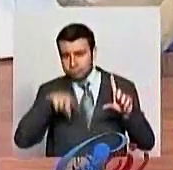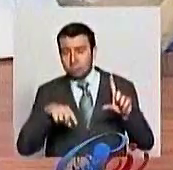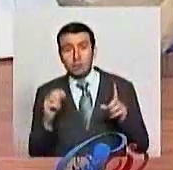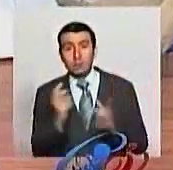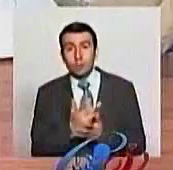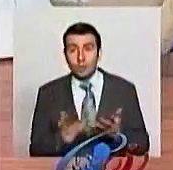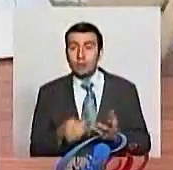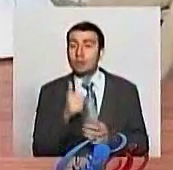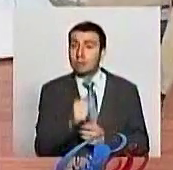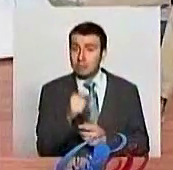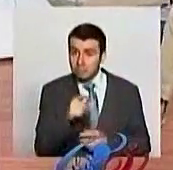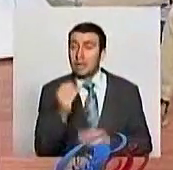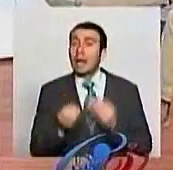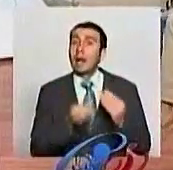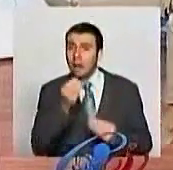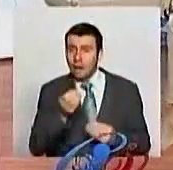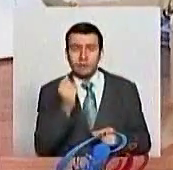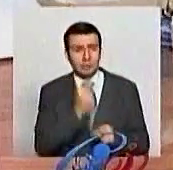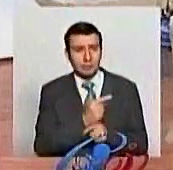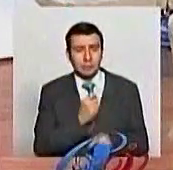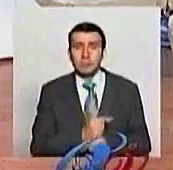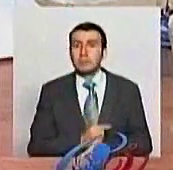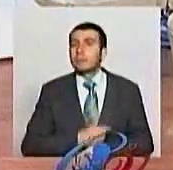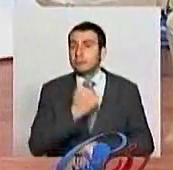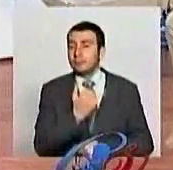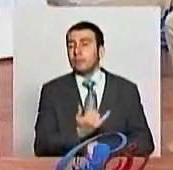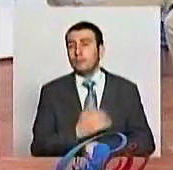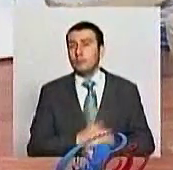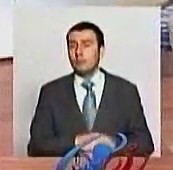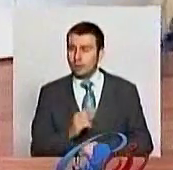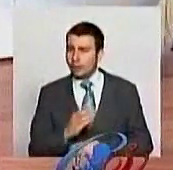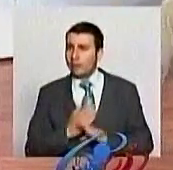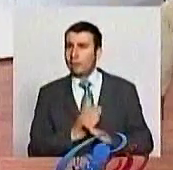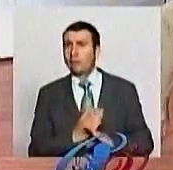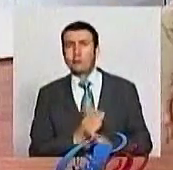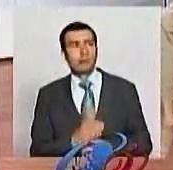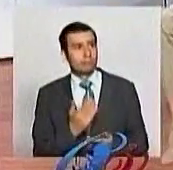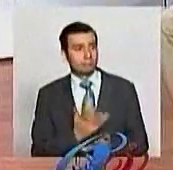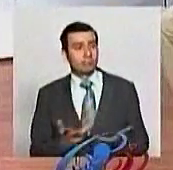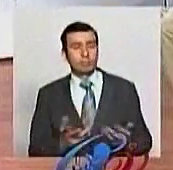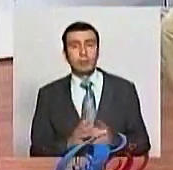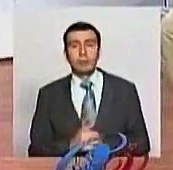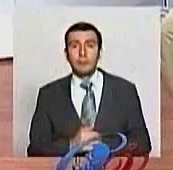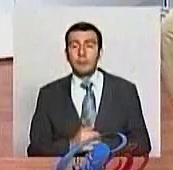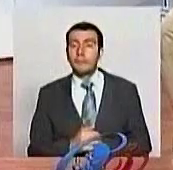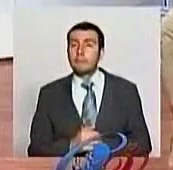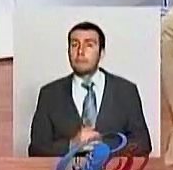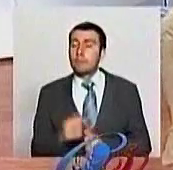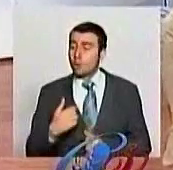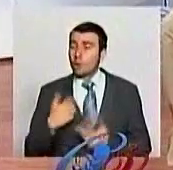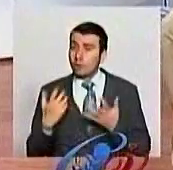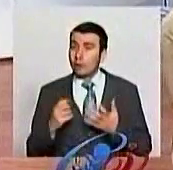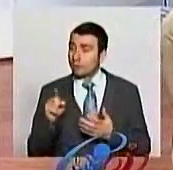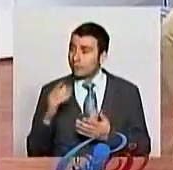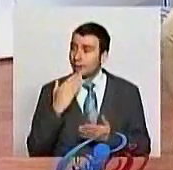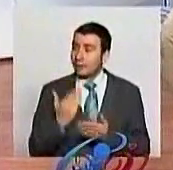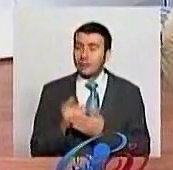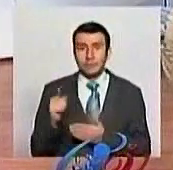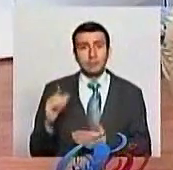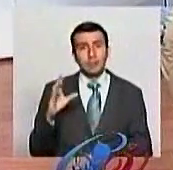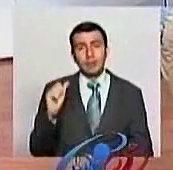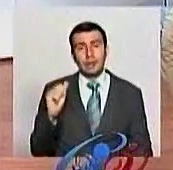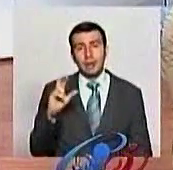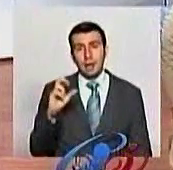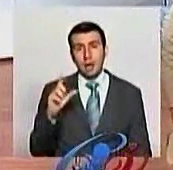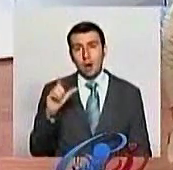ustedes hagan estos exámenes y eviten complicaciones. Yo quiero darles las gracias a Carolina. Estos